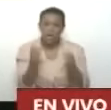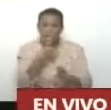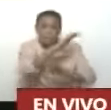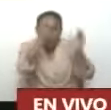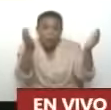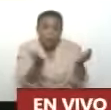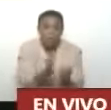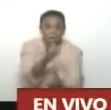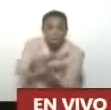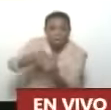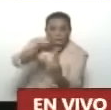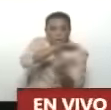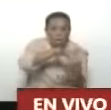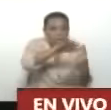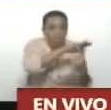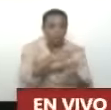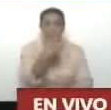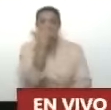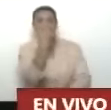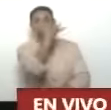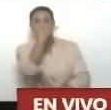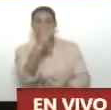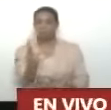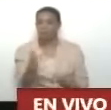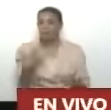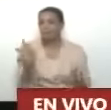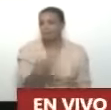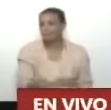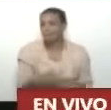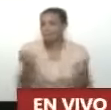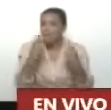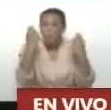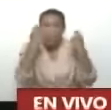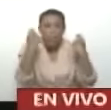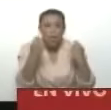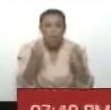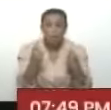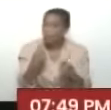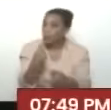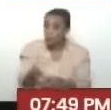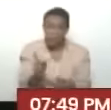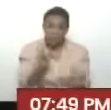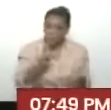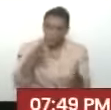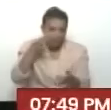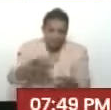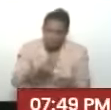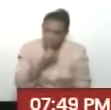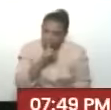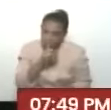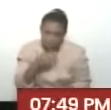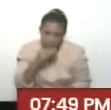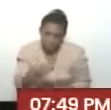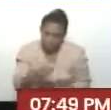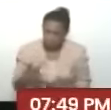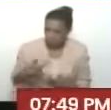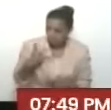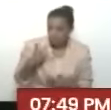mundial, algunas redes sociales. ¿Ah? Promueven cosas feas, no las voy a decir ahora aquí.